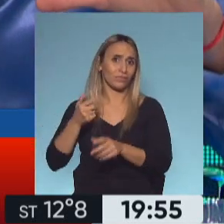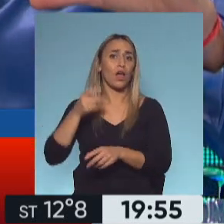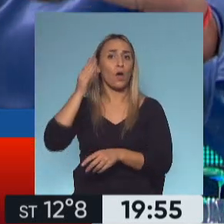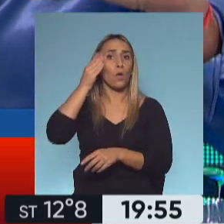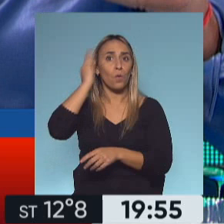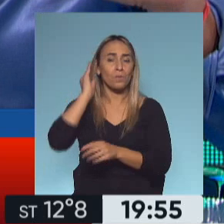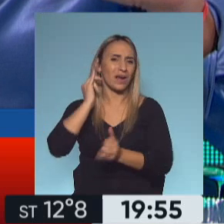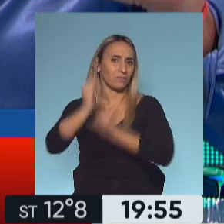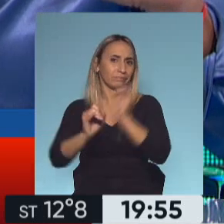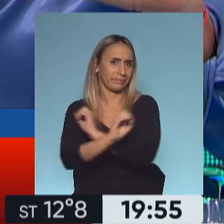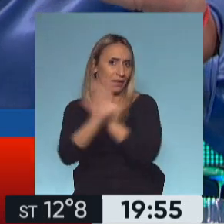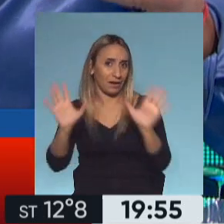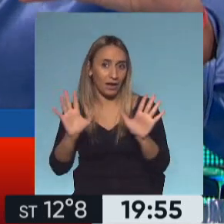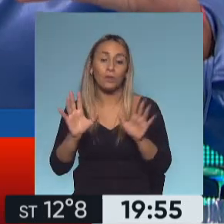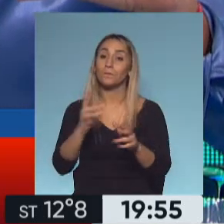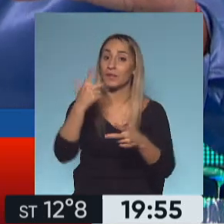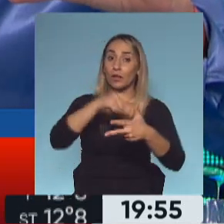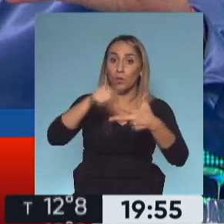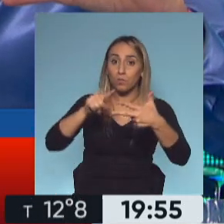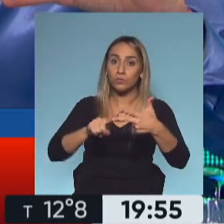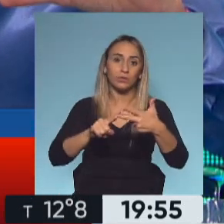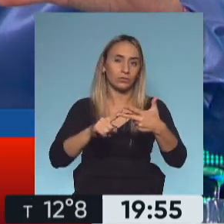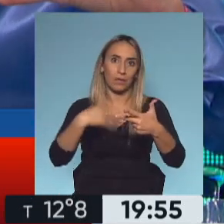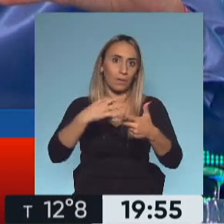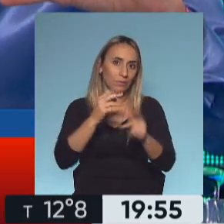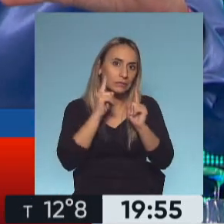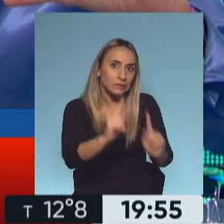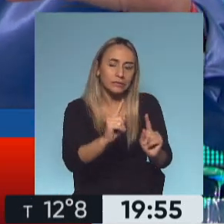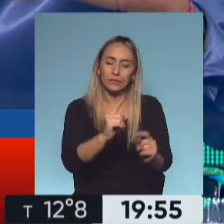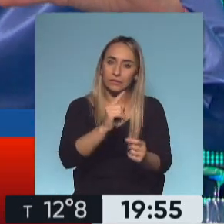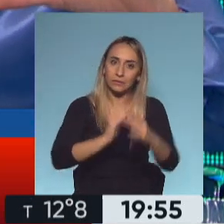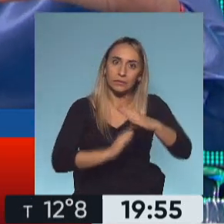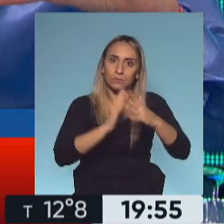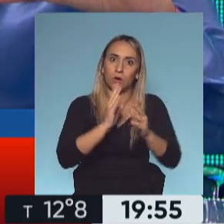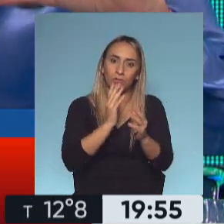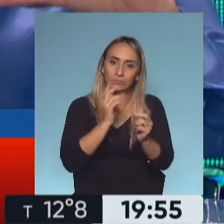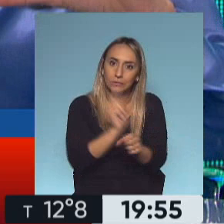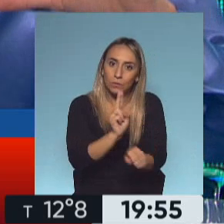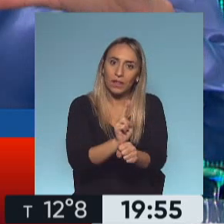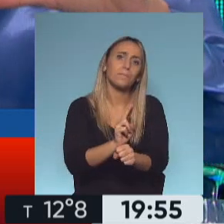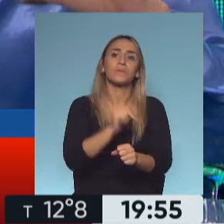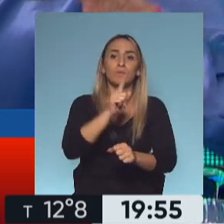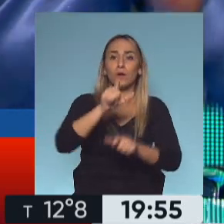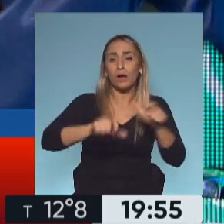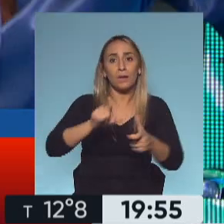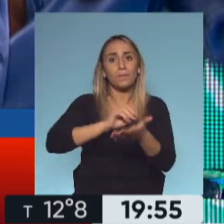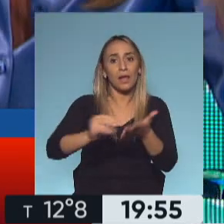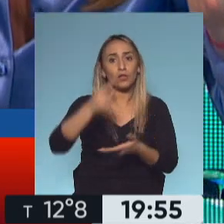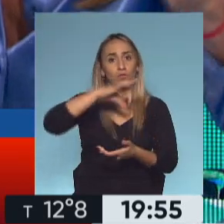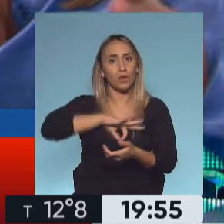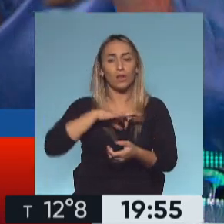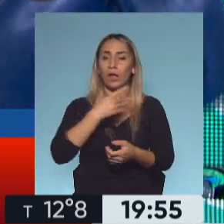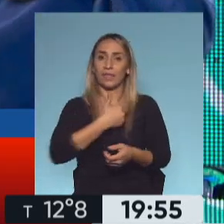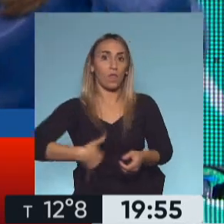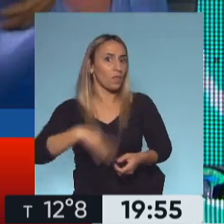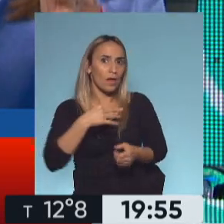tres pilares que tenemos que sostener, tanto para los asalariados, para los que tienen un trabajo y tienen un salario, también el Estado les tiene que garantizar precio de